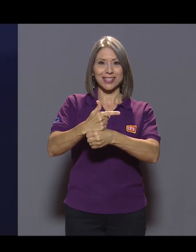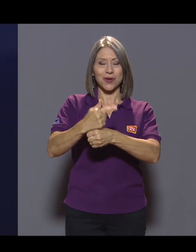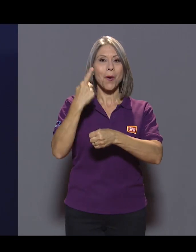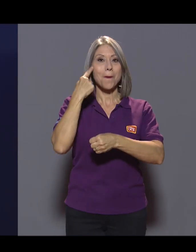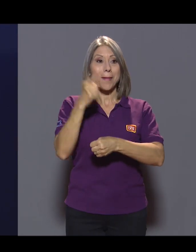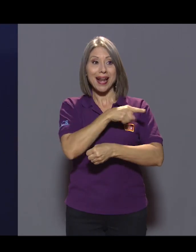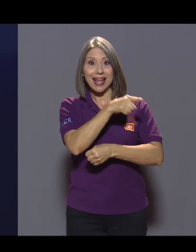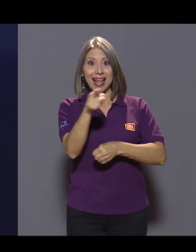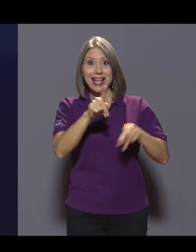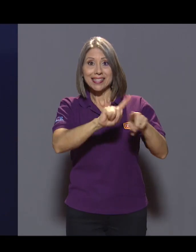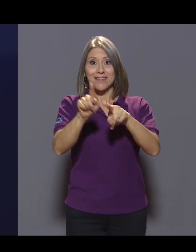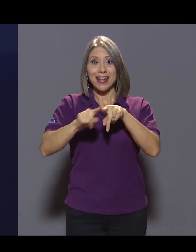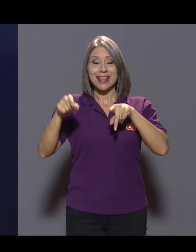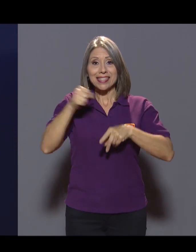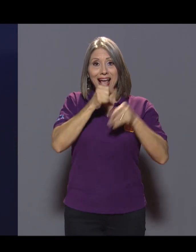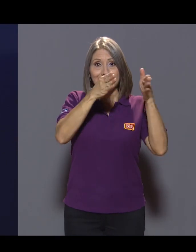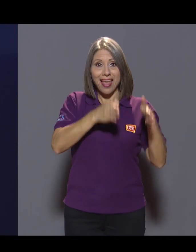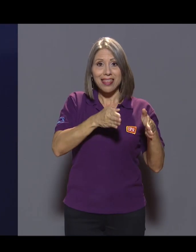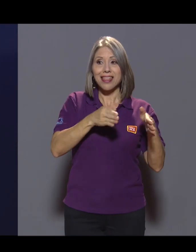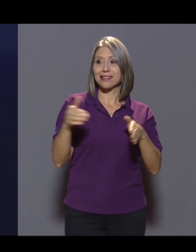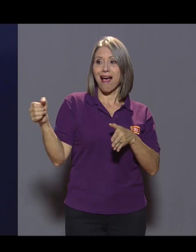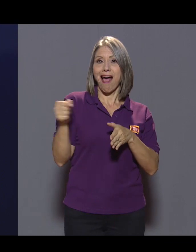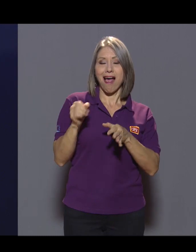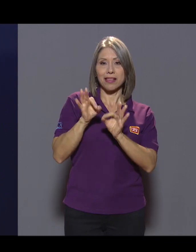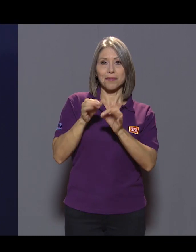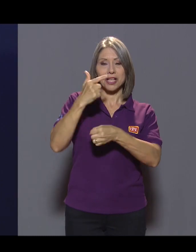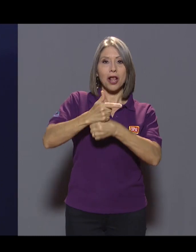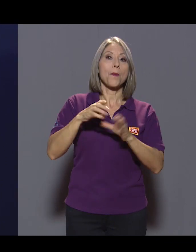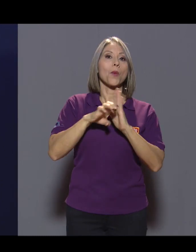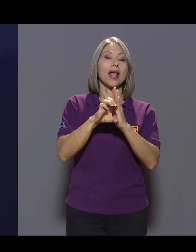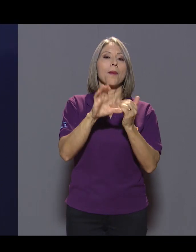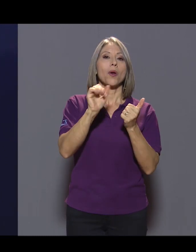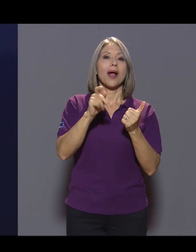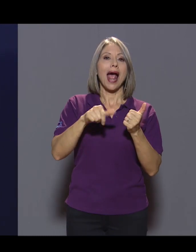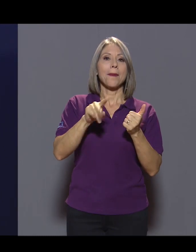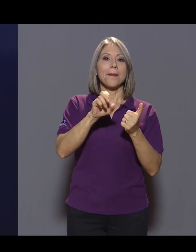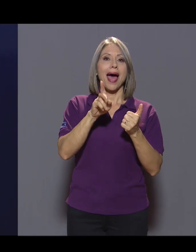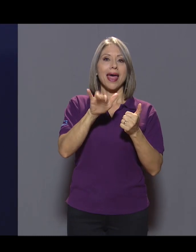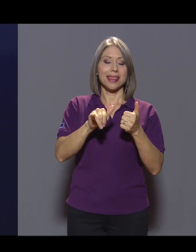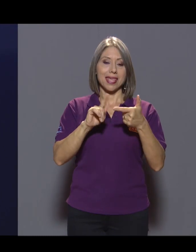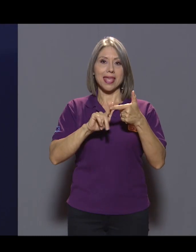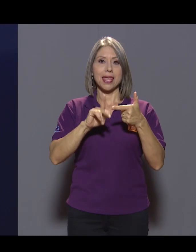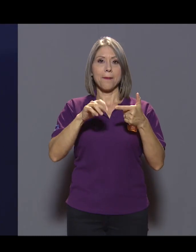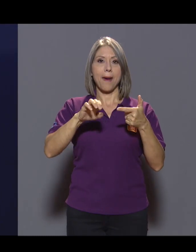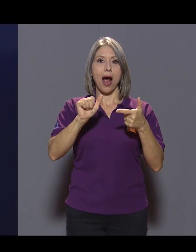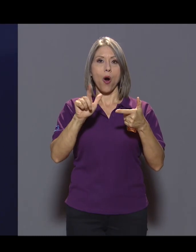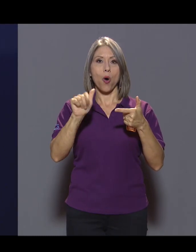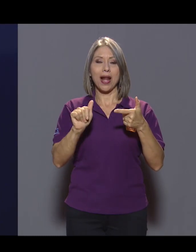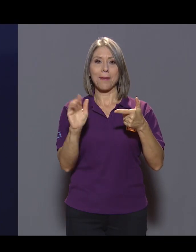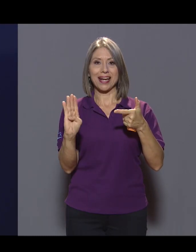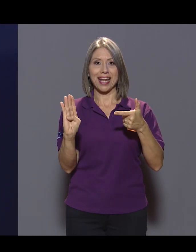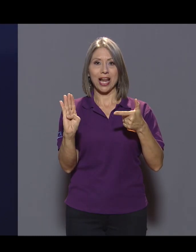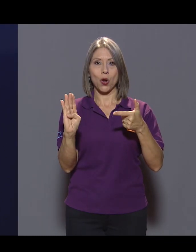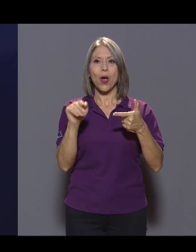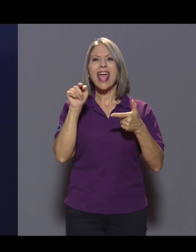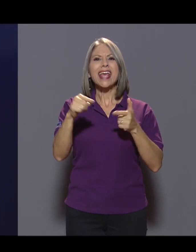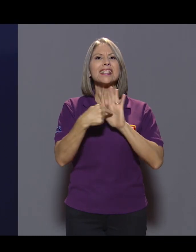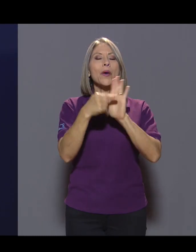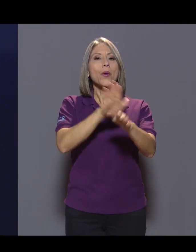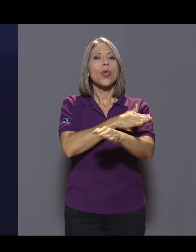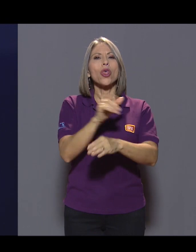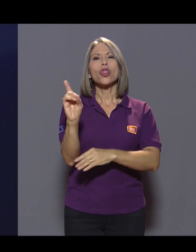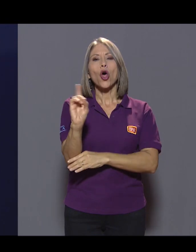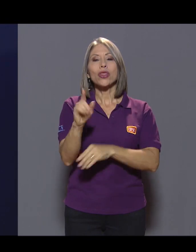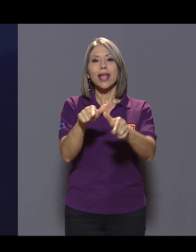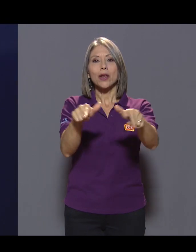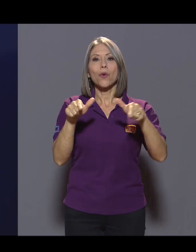las canciones de los artistas que se presentarán, entre los cuales están Pedro Capmani y Paola Bagnarello. El concierto será en el Lobo